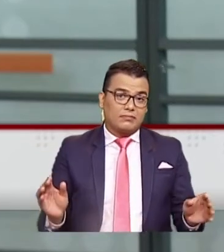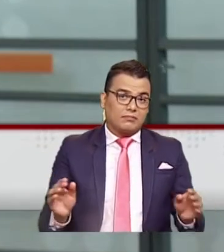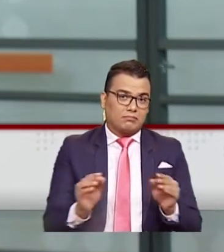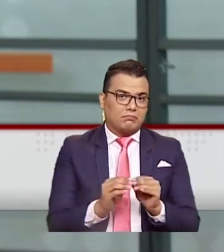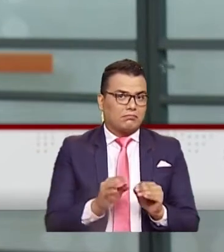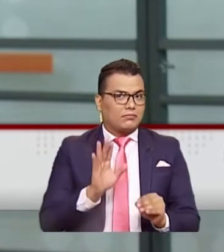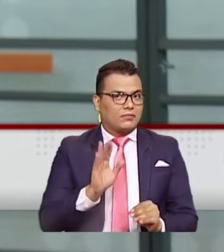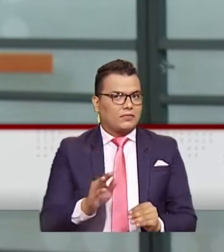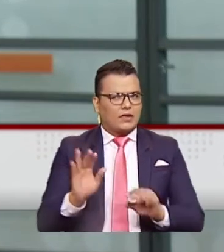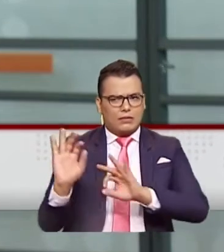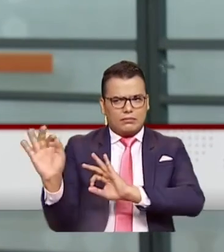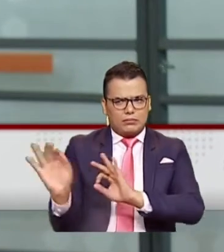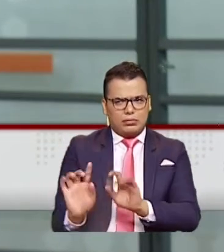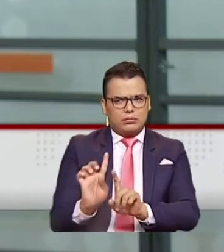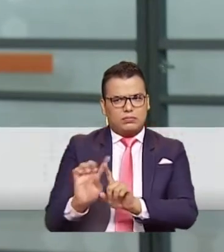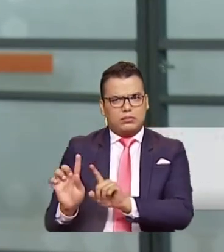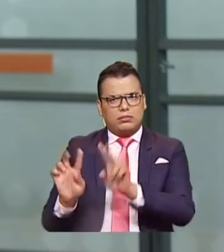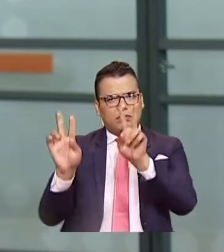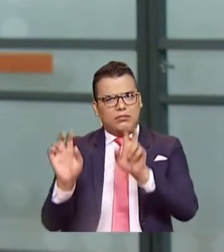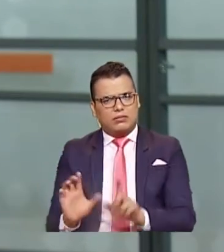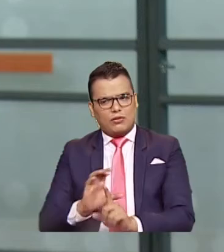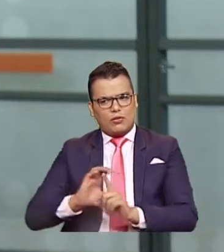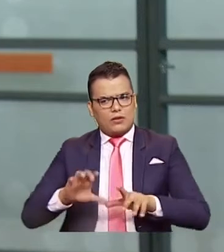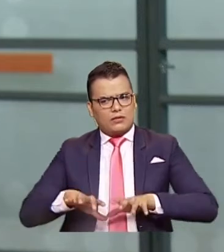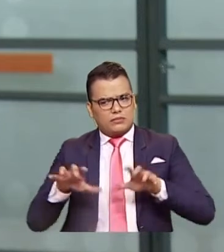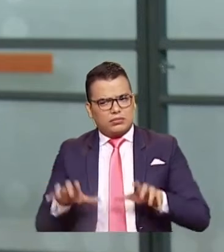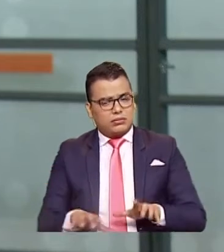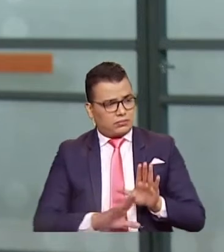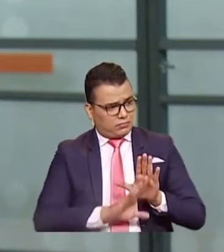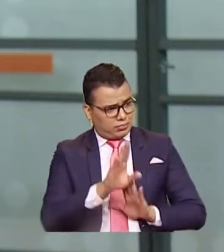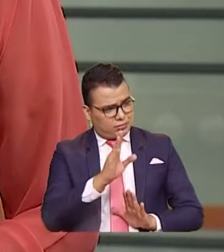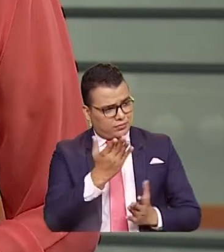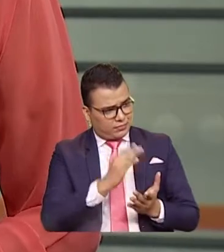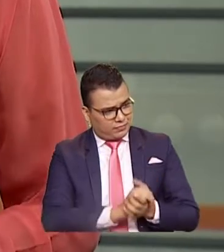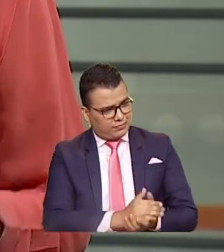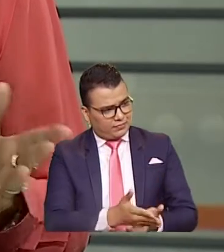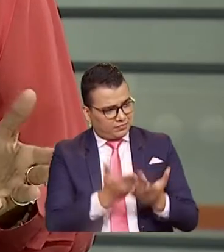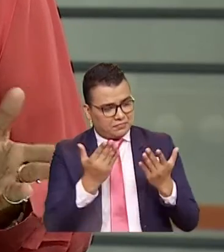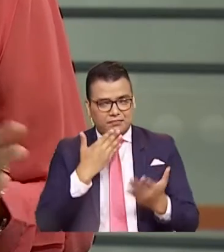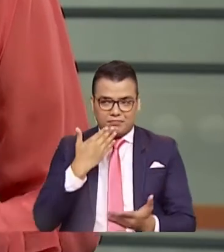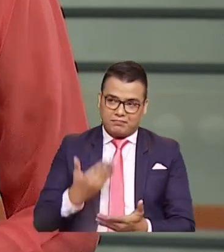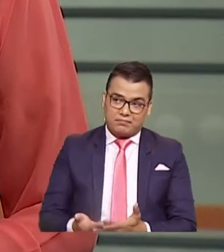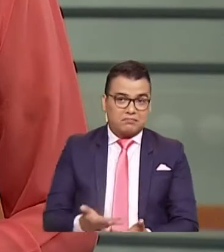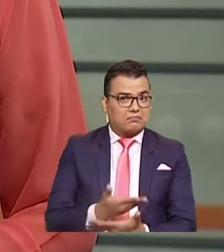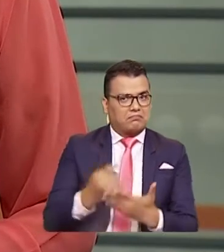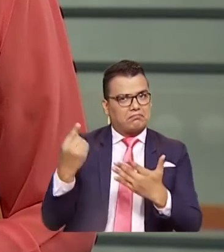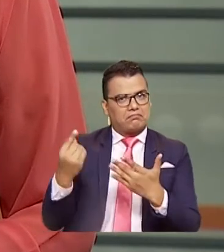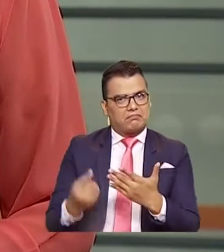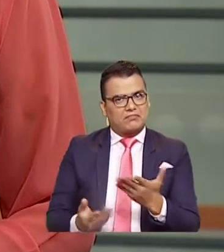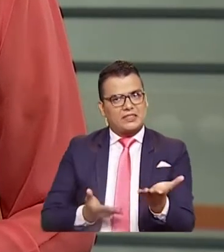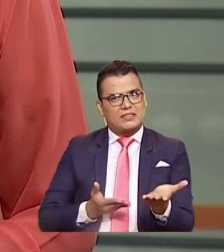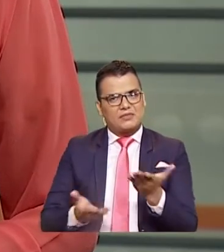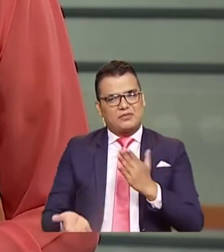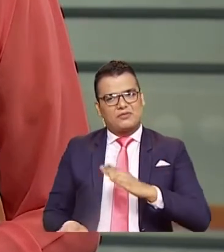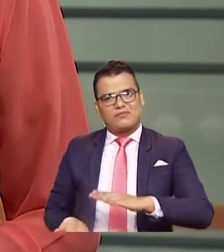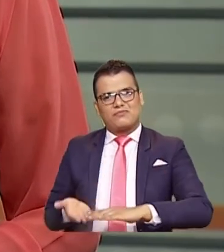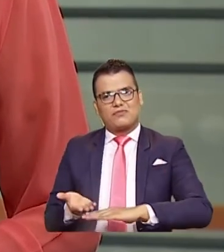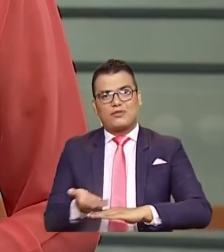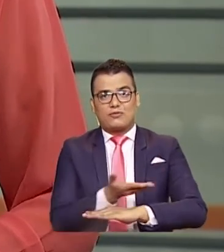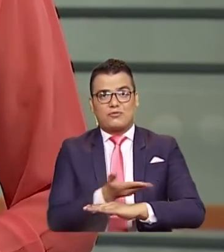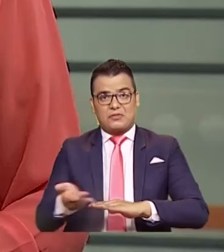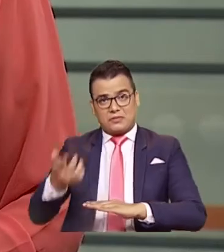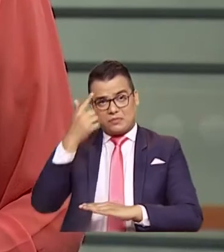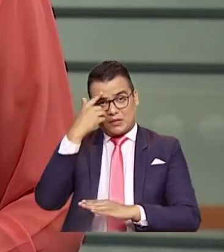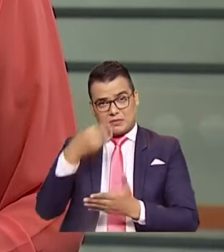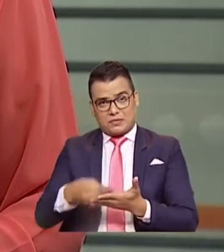muchos éxitos en esa programación cultural tan importante de calvià muchísimas gracias a todos y disfruten de una oferta cultural que está preparada gratuita